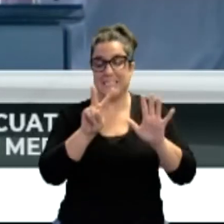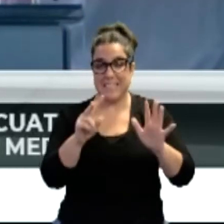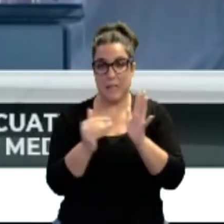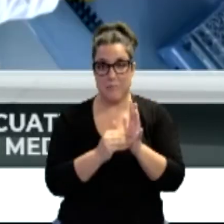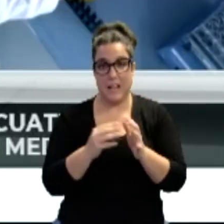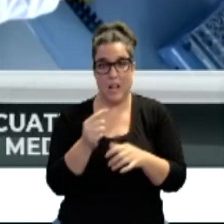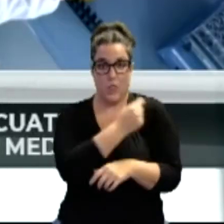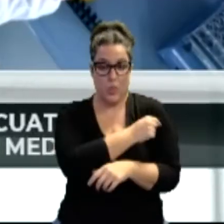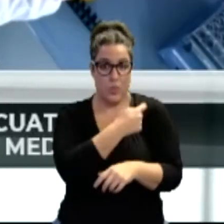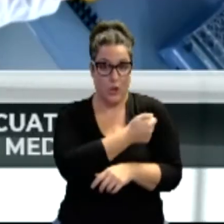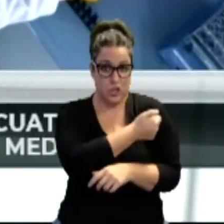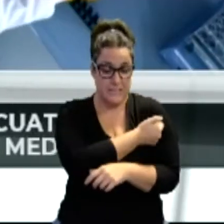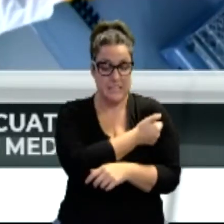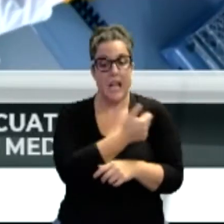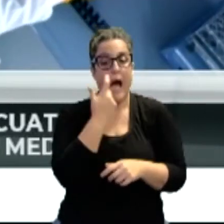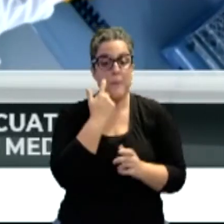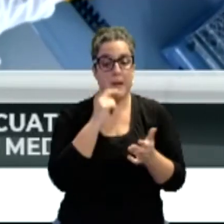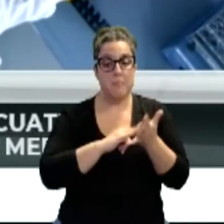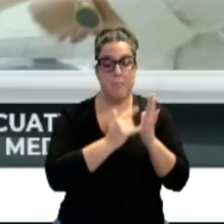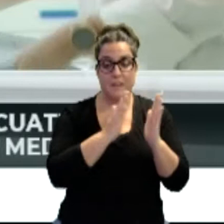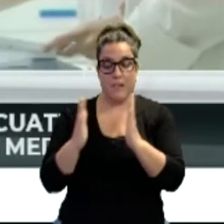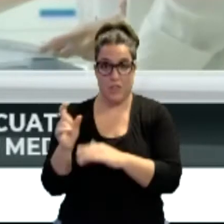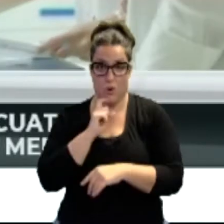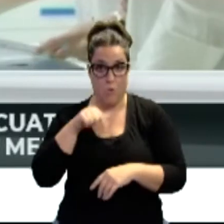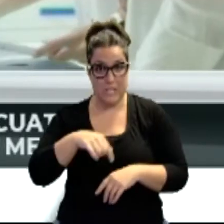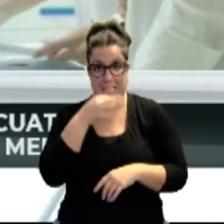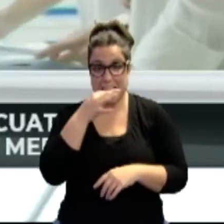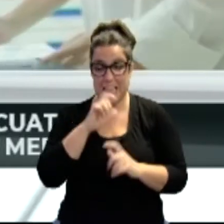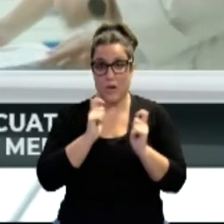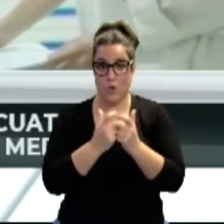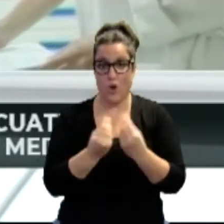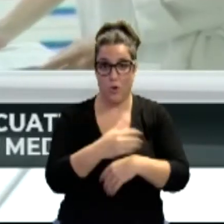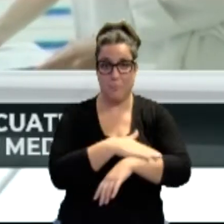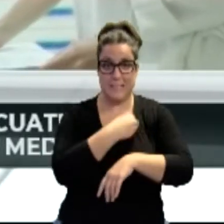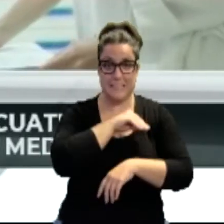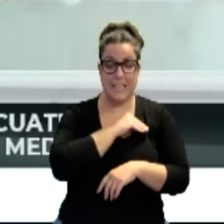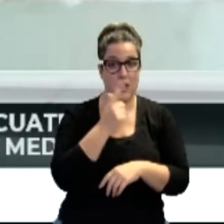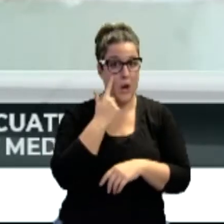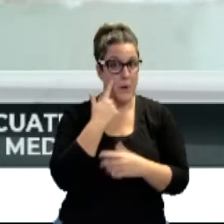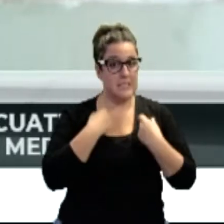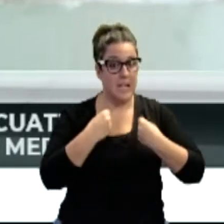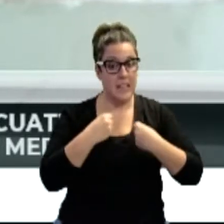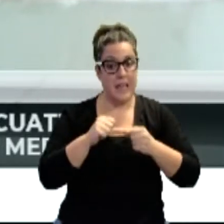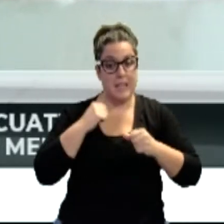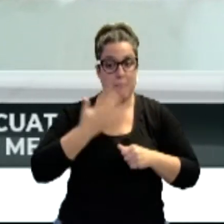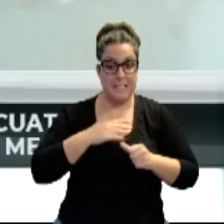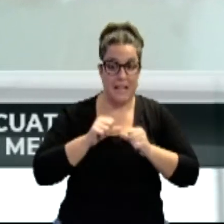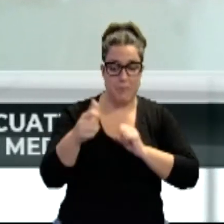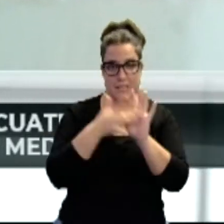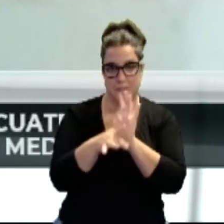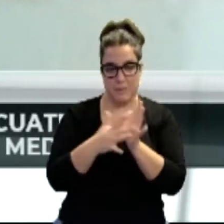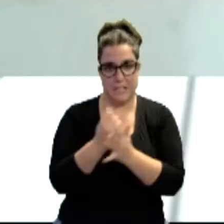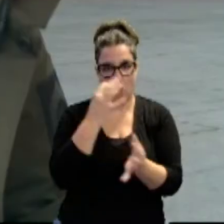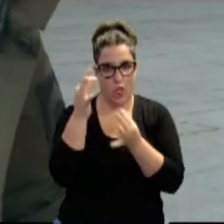reúne la Consejería de Salud con el Ministerio de Sanidad y mañana se darán todos los detalles. Mientras tanto, el Gobierno de Navarra dice que